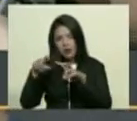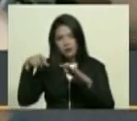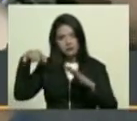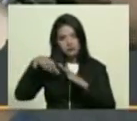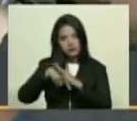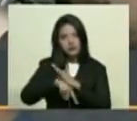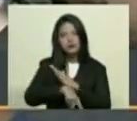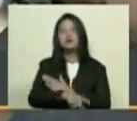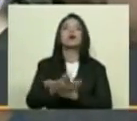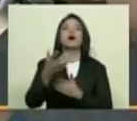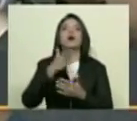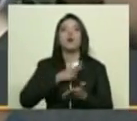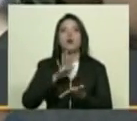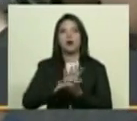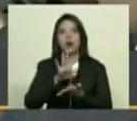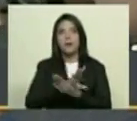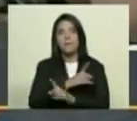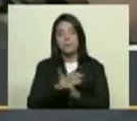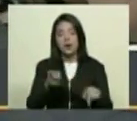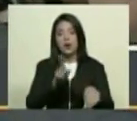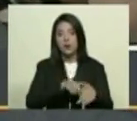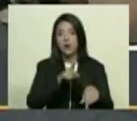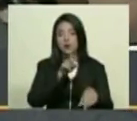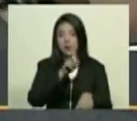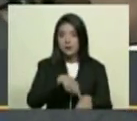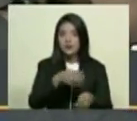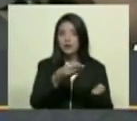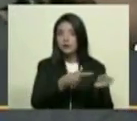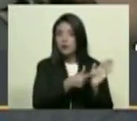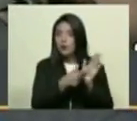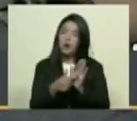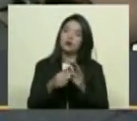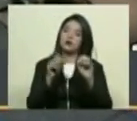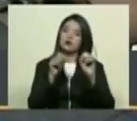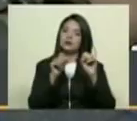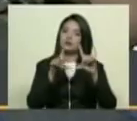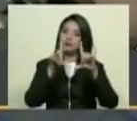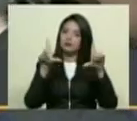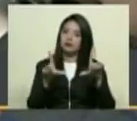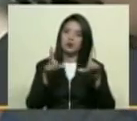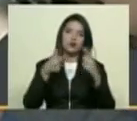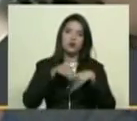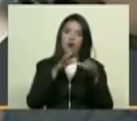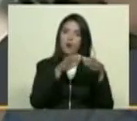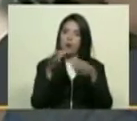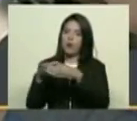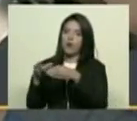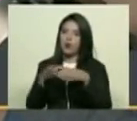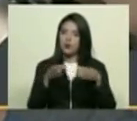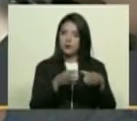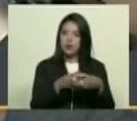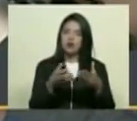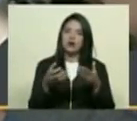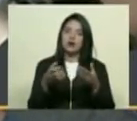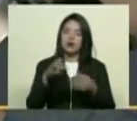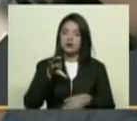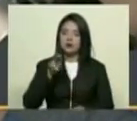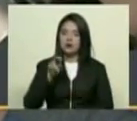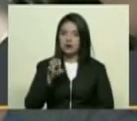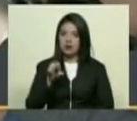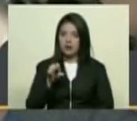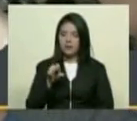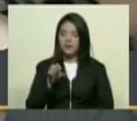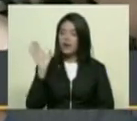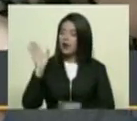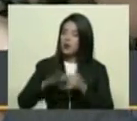con más calma pero en el momento también se hace una presentación de todos los movimientos que afectaron el registro electoral el último